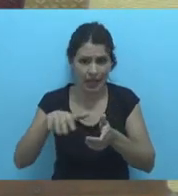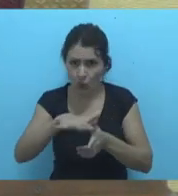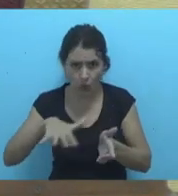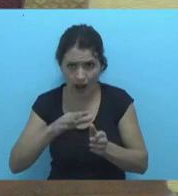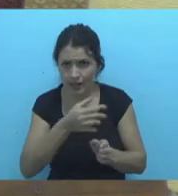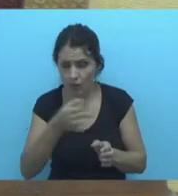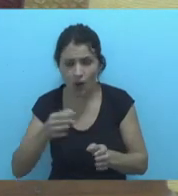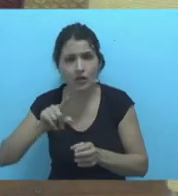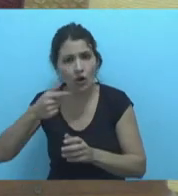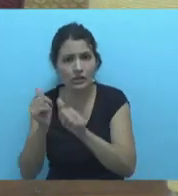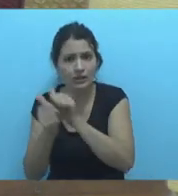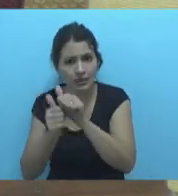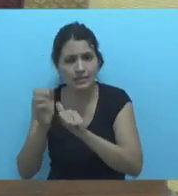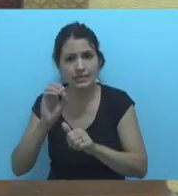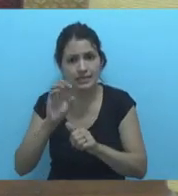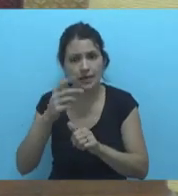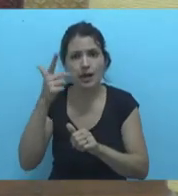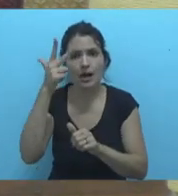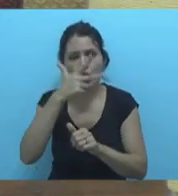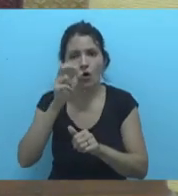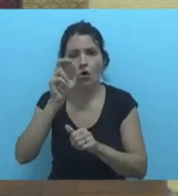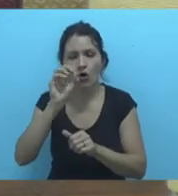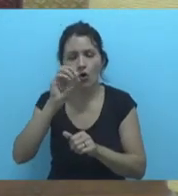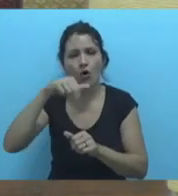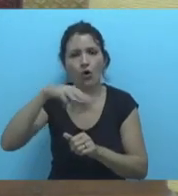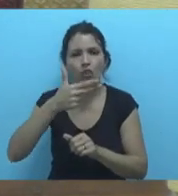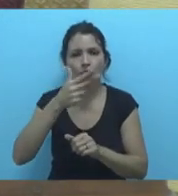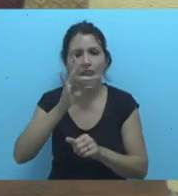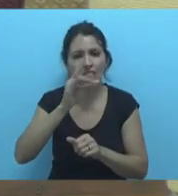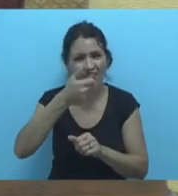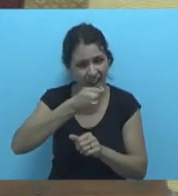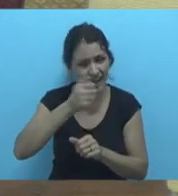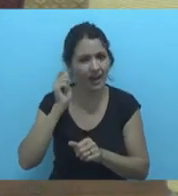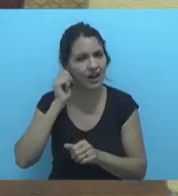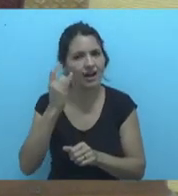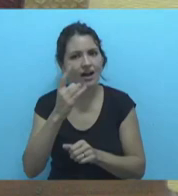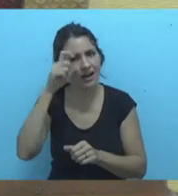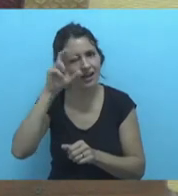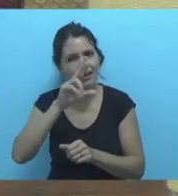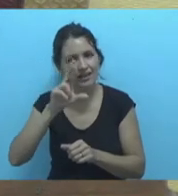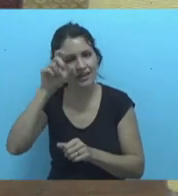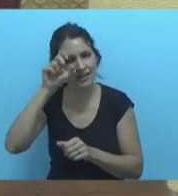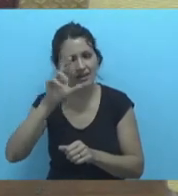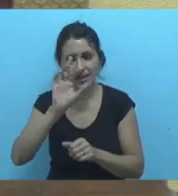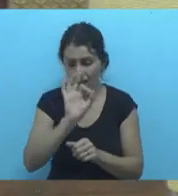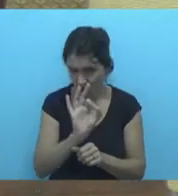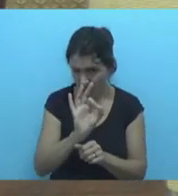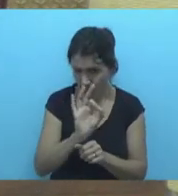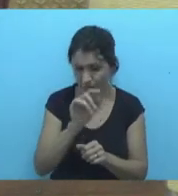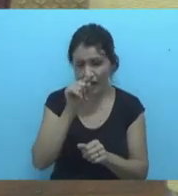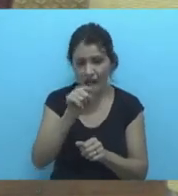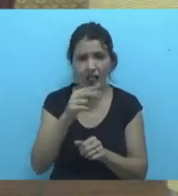Lorenzo. Fueron despedidos, están en una especie de libreta